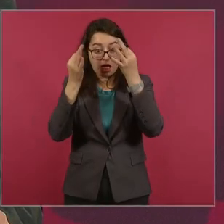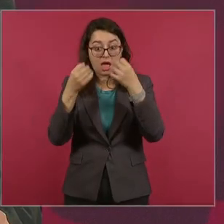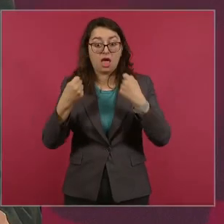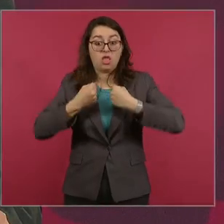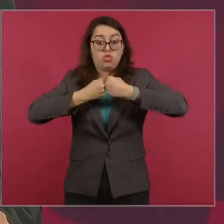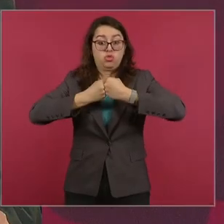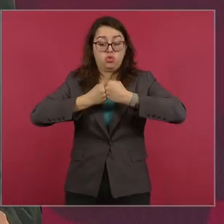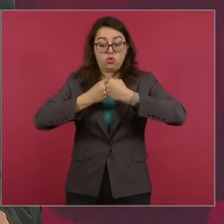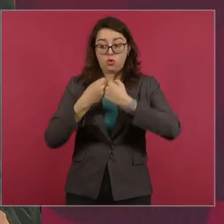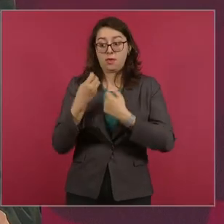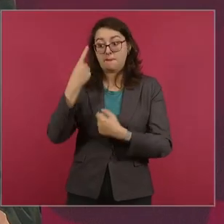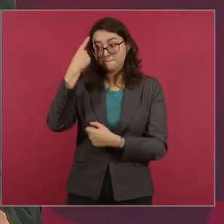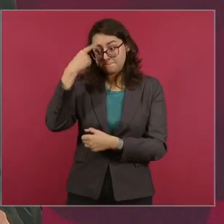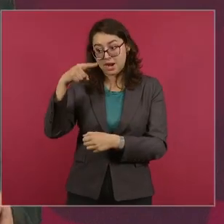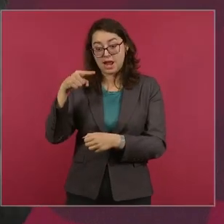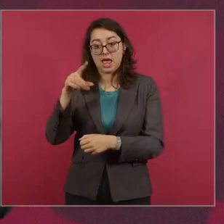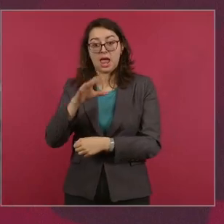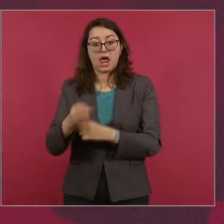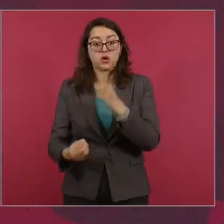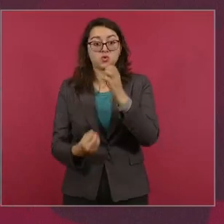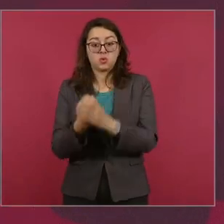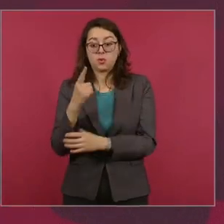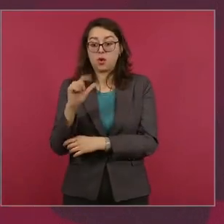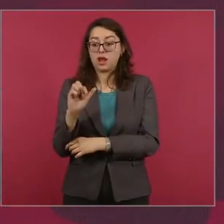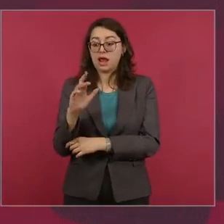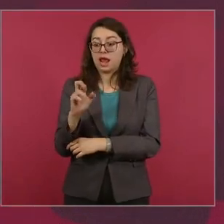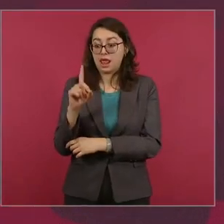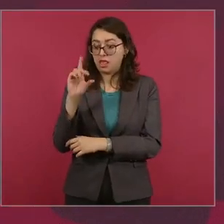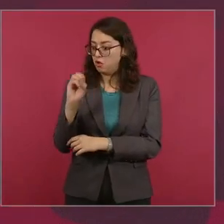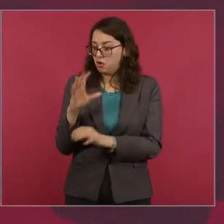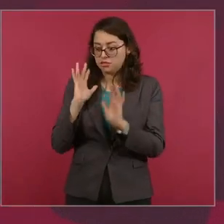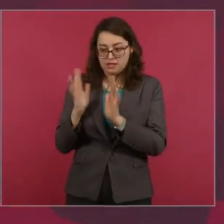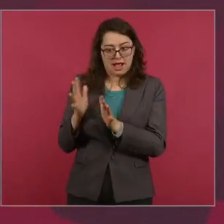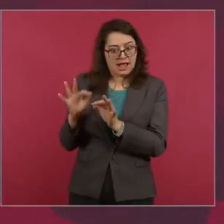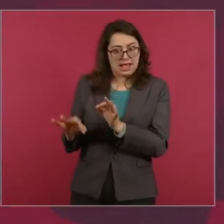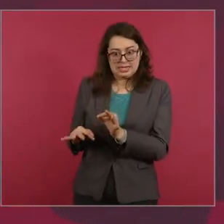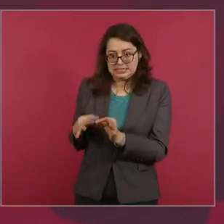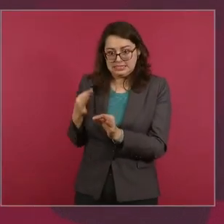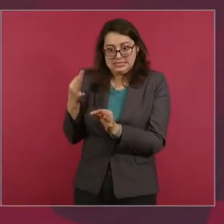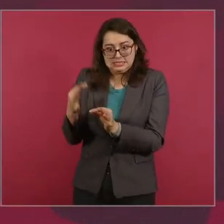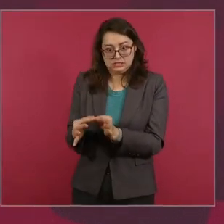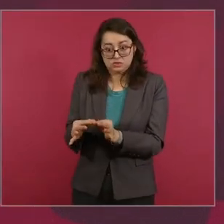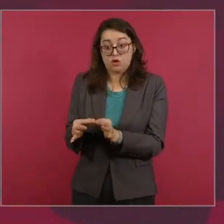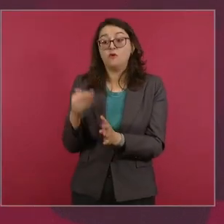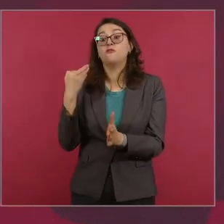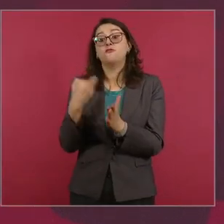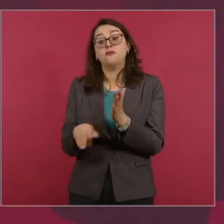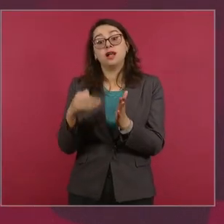hay un proyecto ahí que ya no me va a tocar a mí pero en lo que yo pueda voy a ayudar